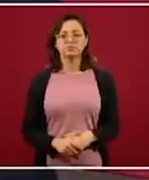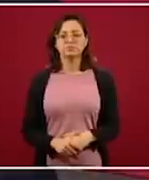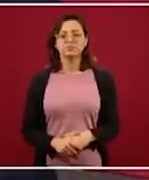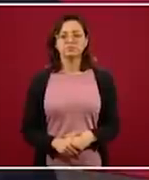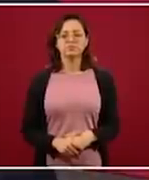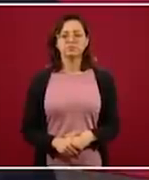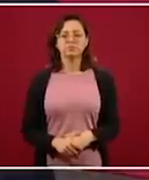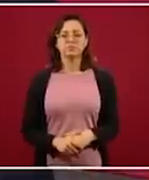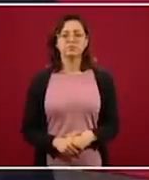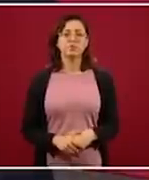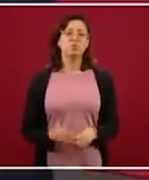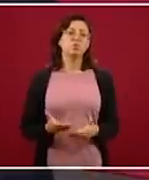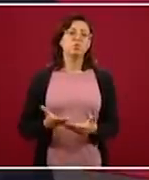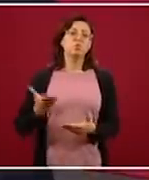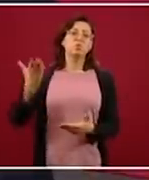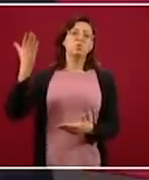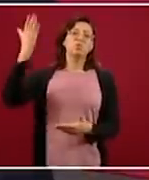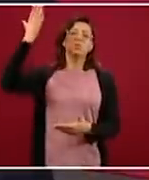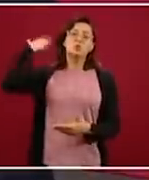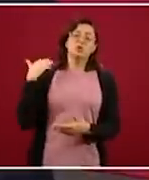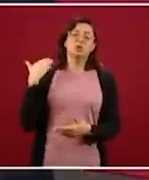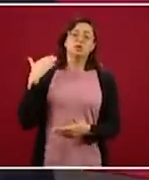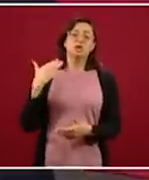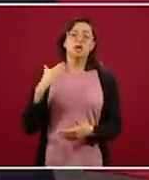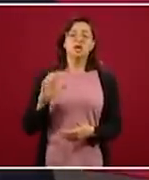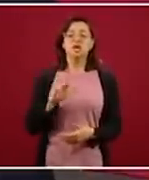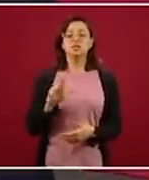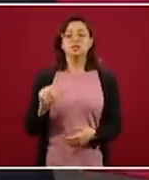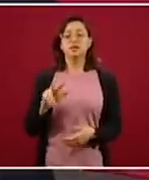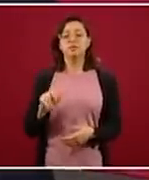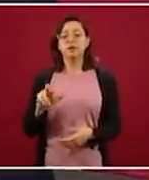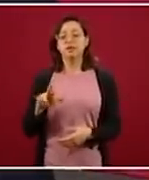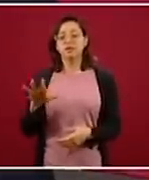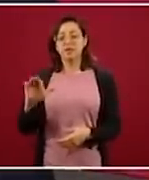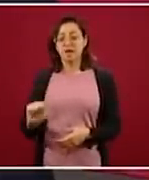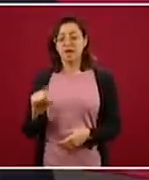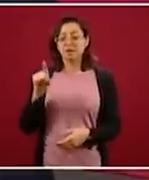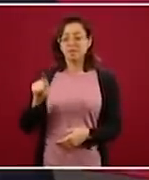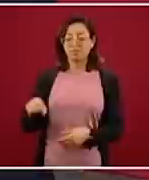Desde Echeverría. Es increíble esto,